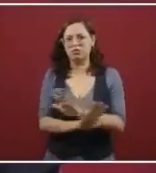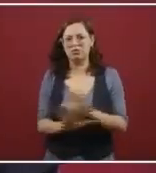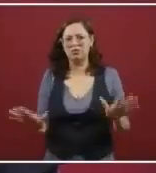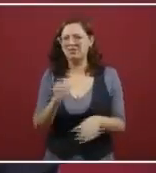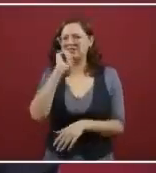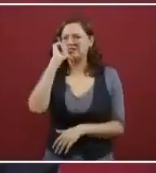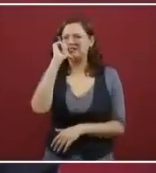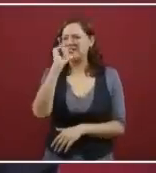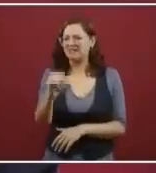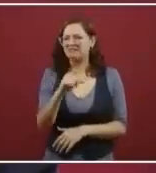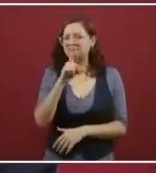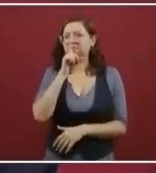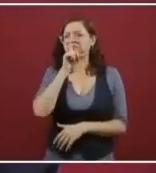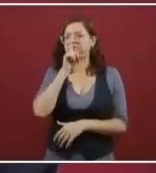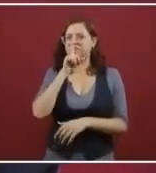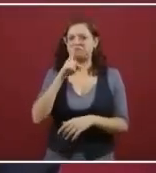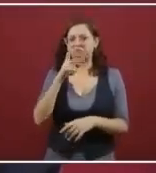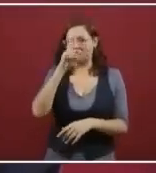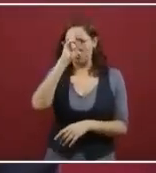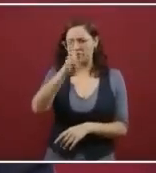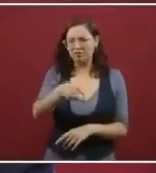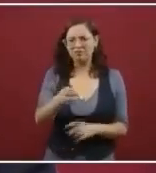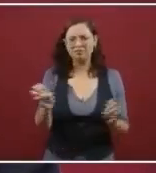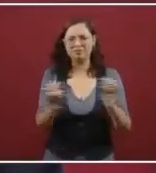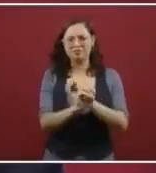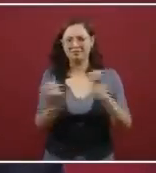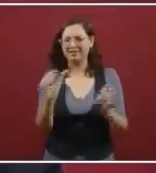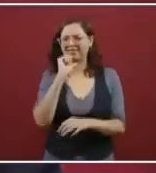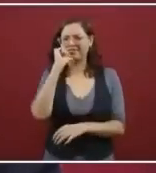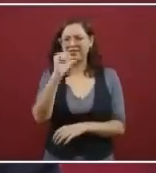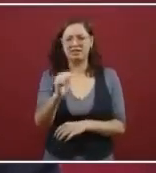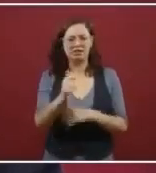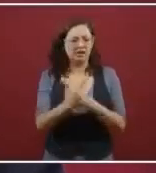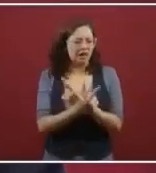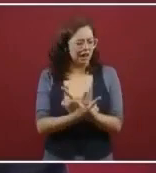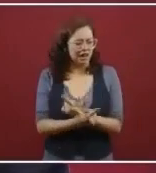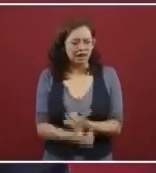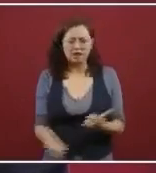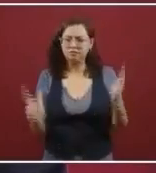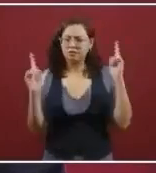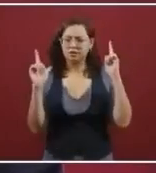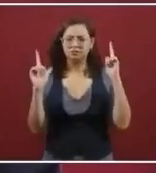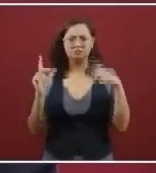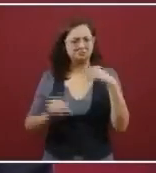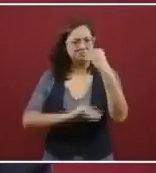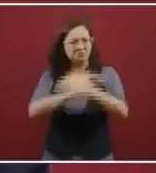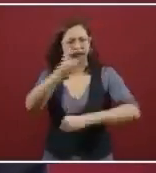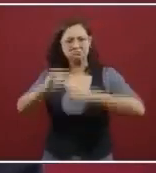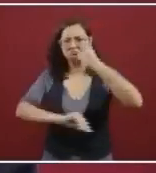para nadie. Somos libres. Además, es muy bueno el debate.